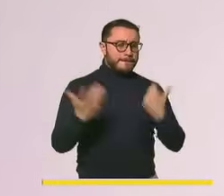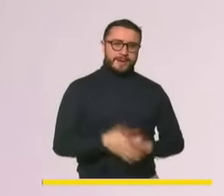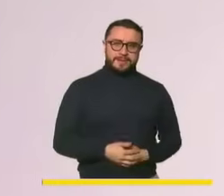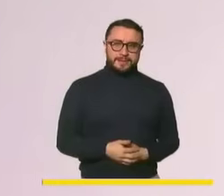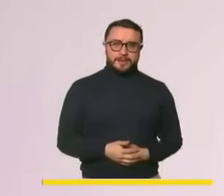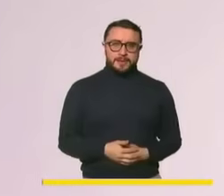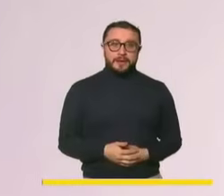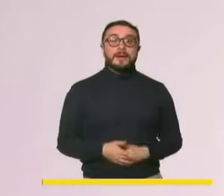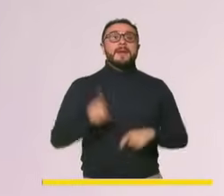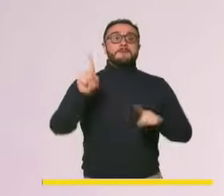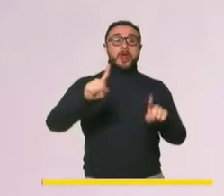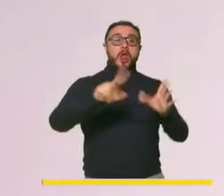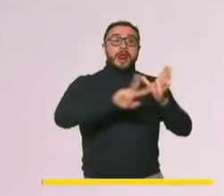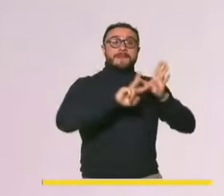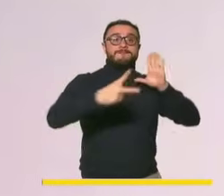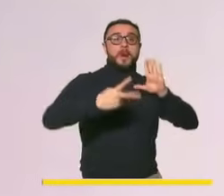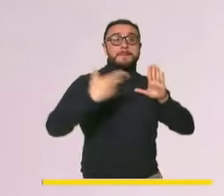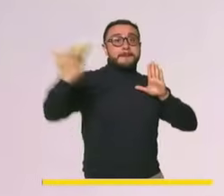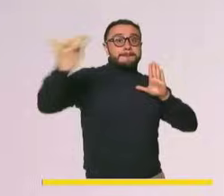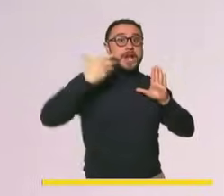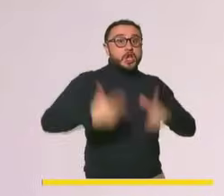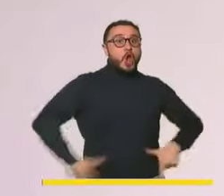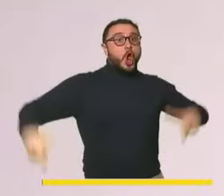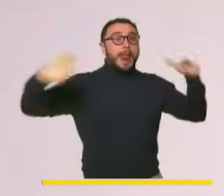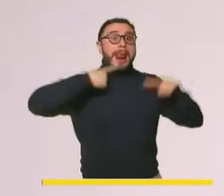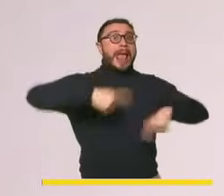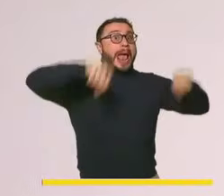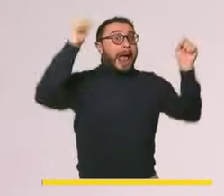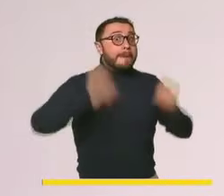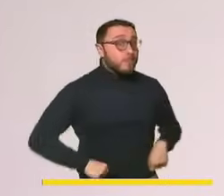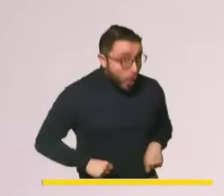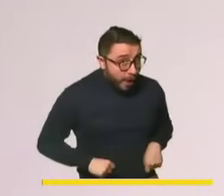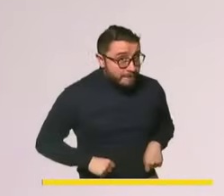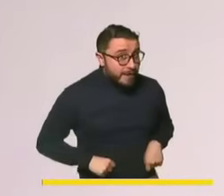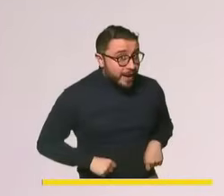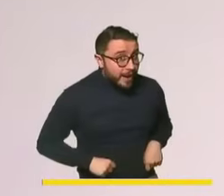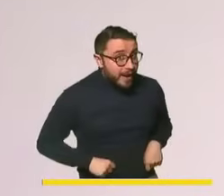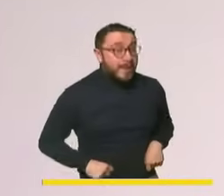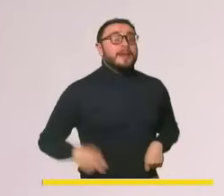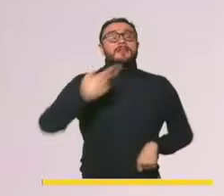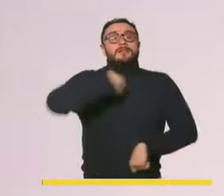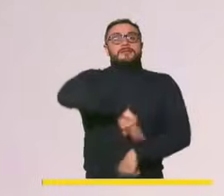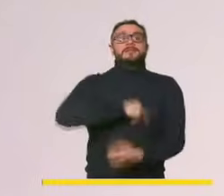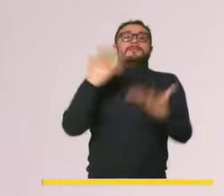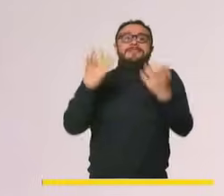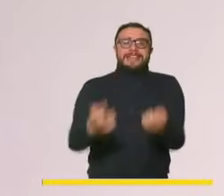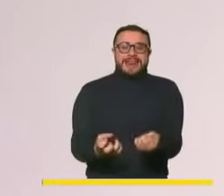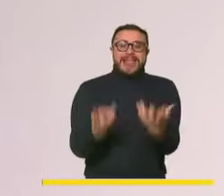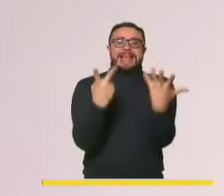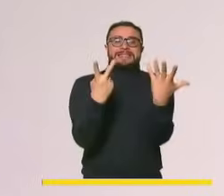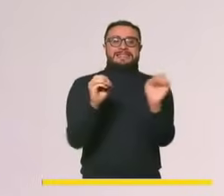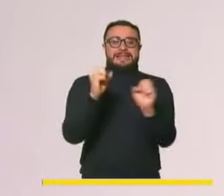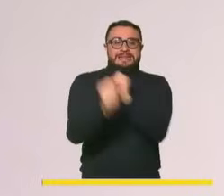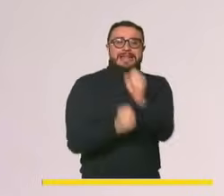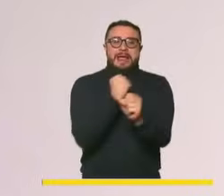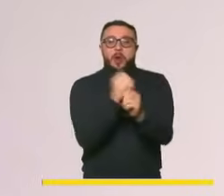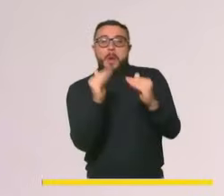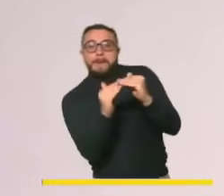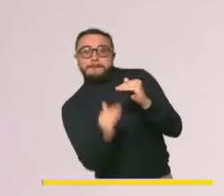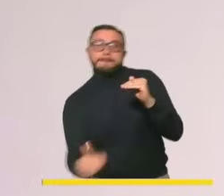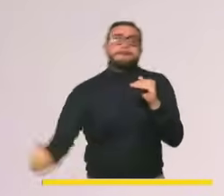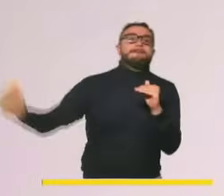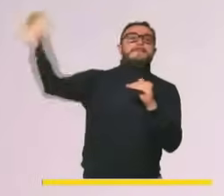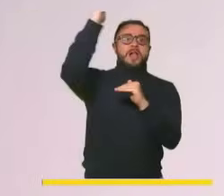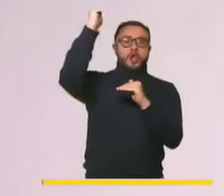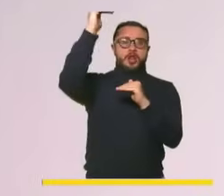la reforma pensional es aprobada en el Congreso de Colombia, a mayores de 70, a todas las